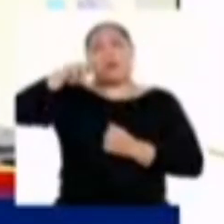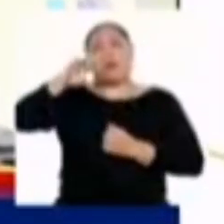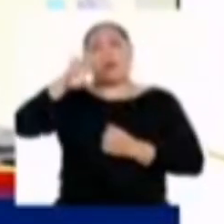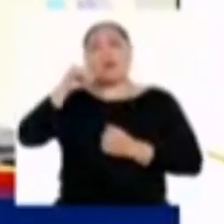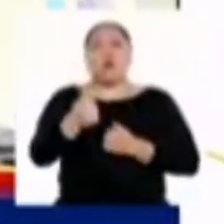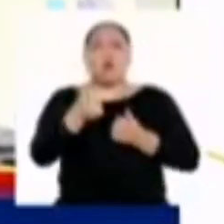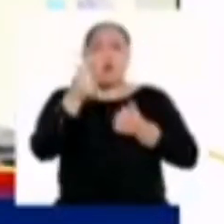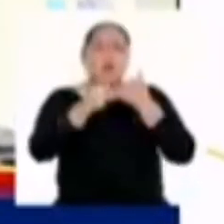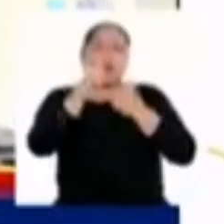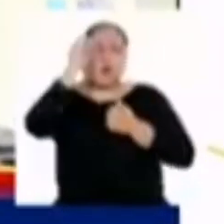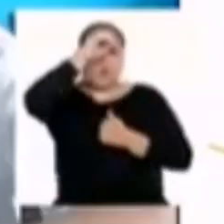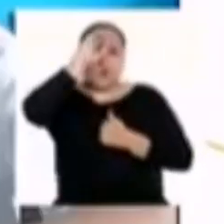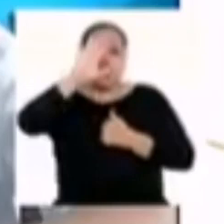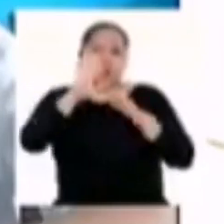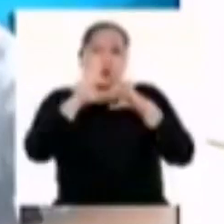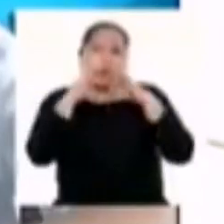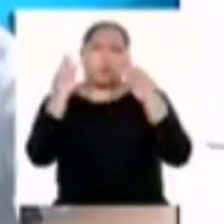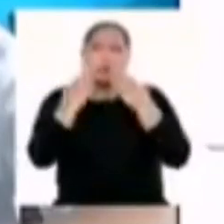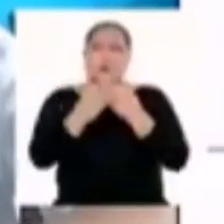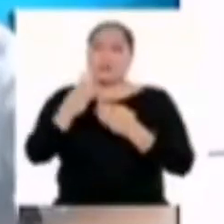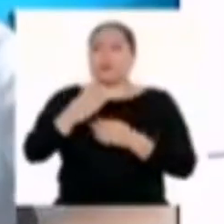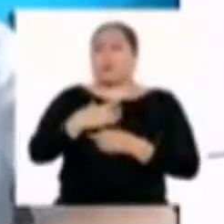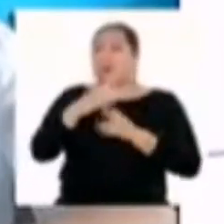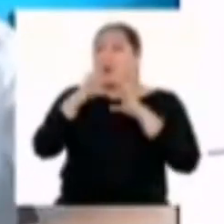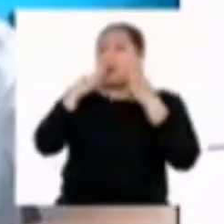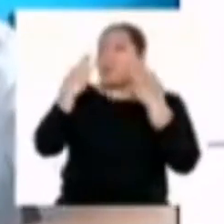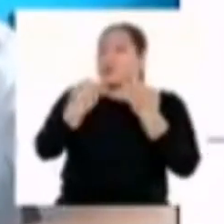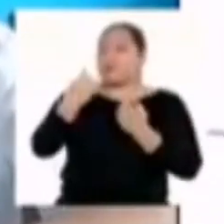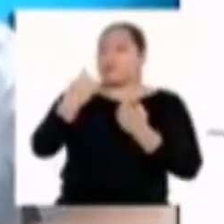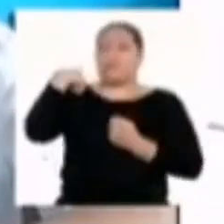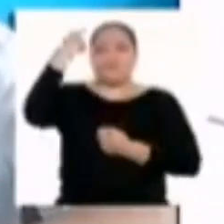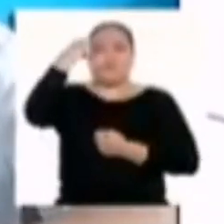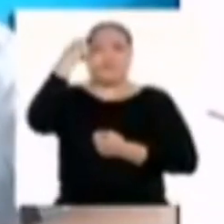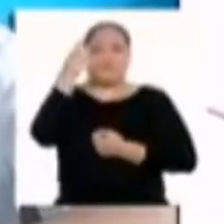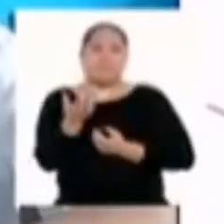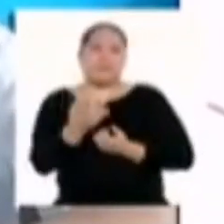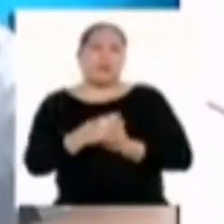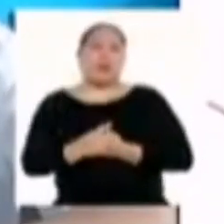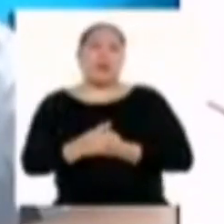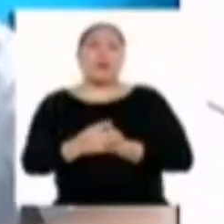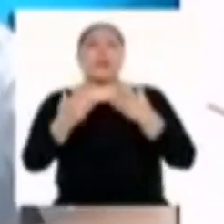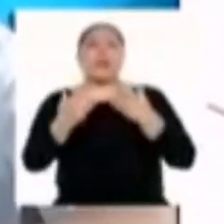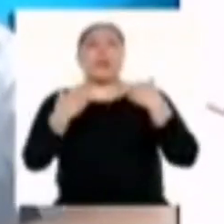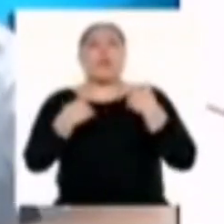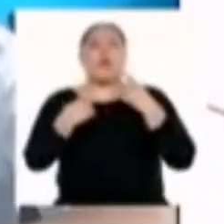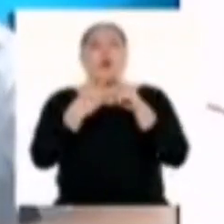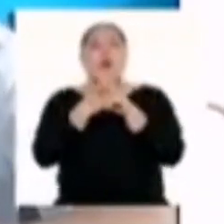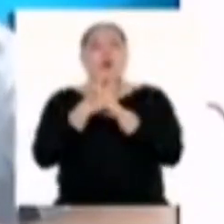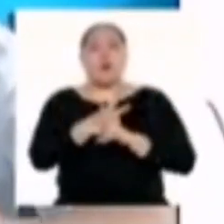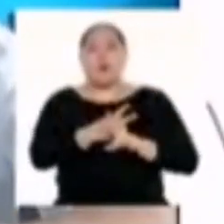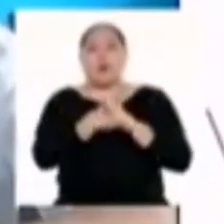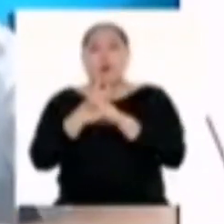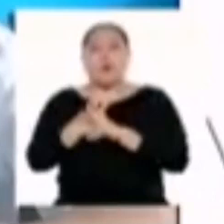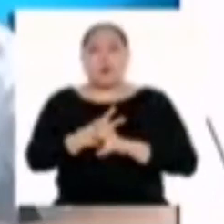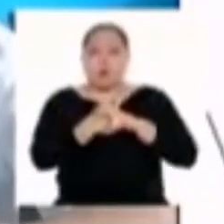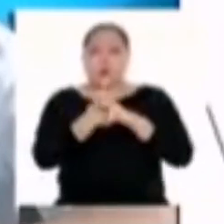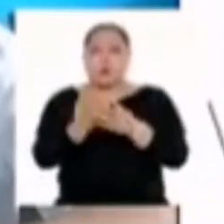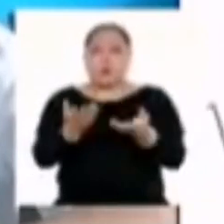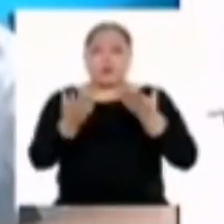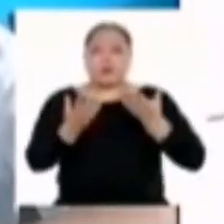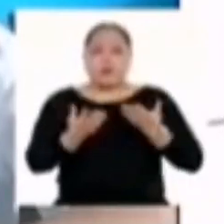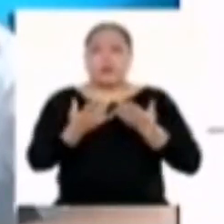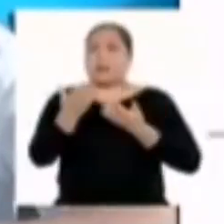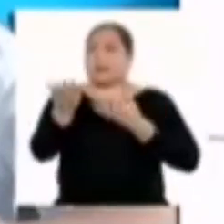este tema a tu familia? Mi familia opina que debemos cuidarla porque nos brinda servicios esenciales